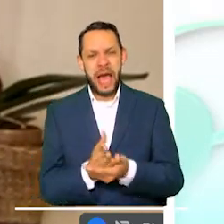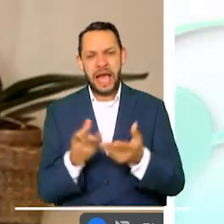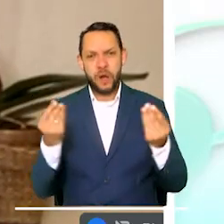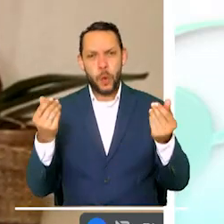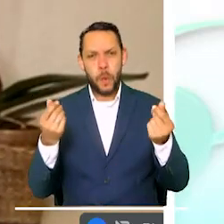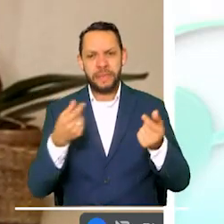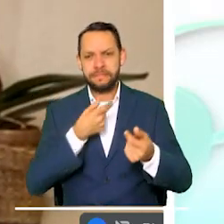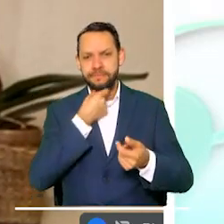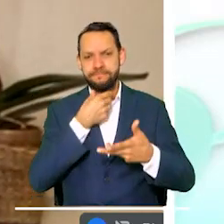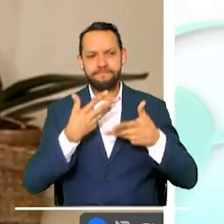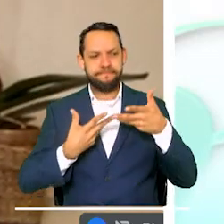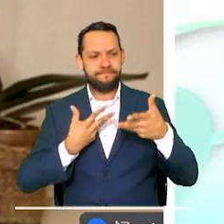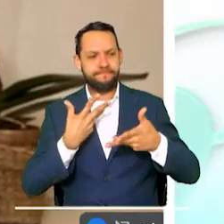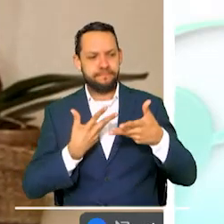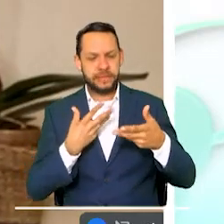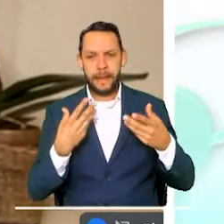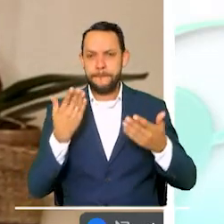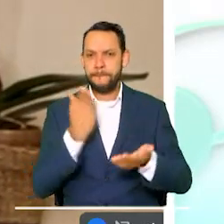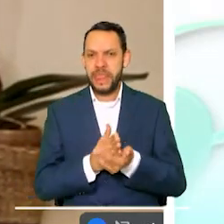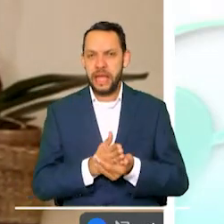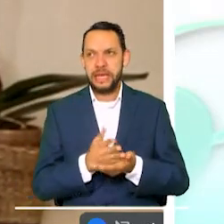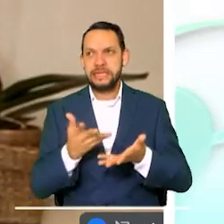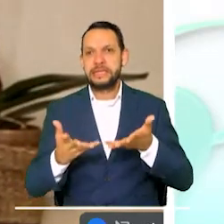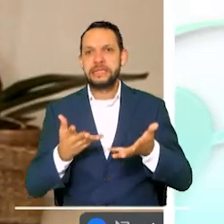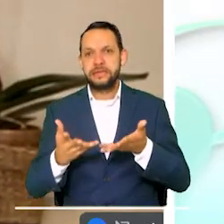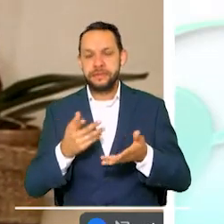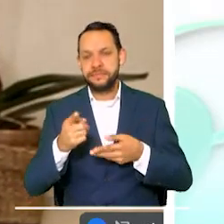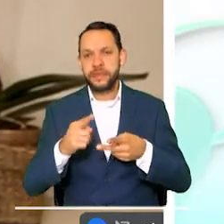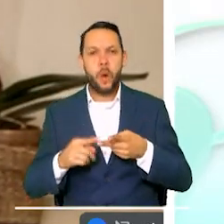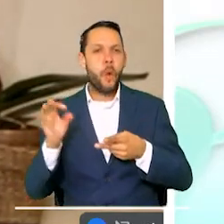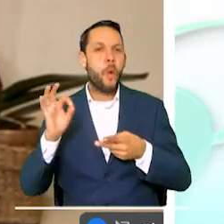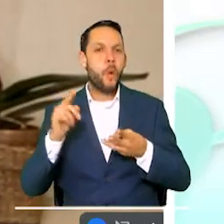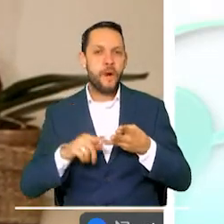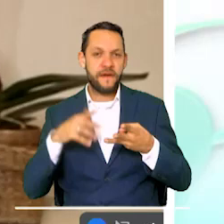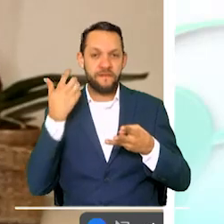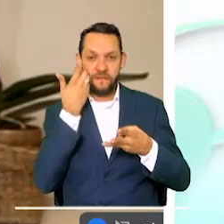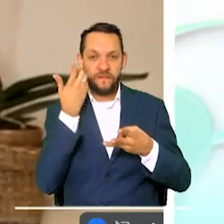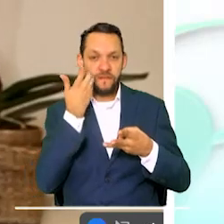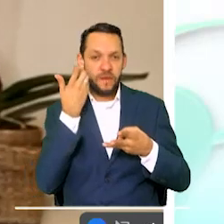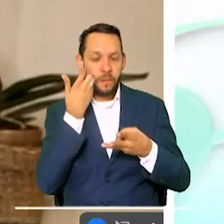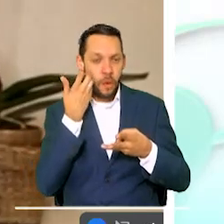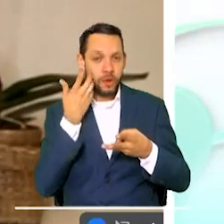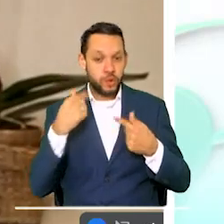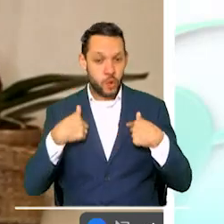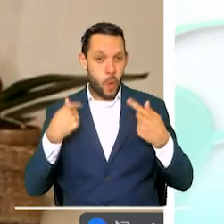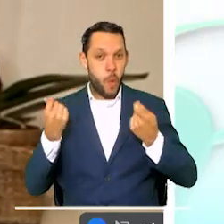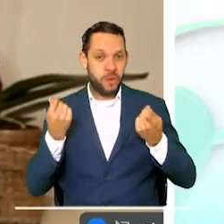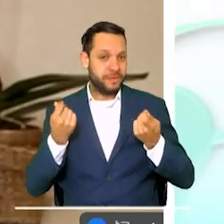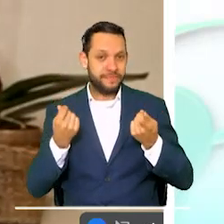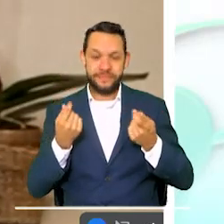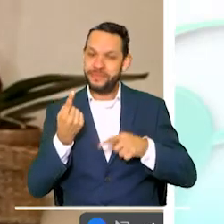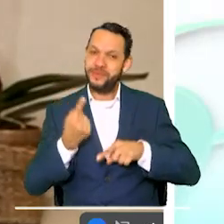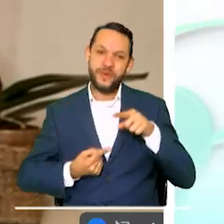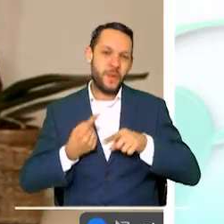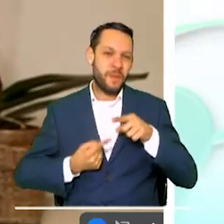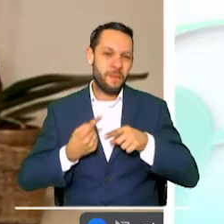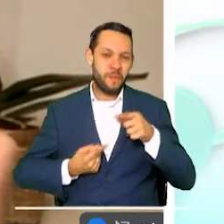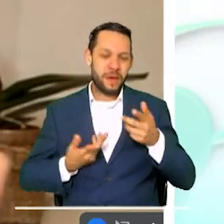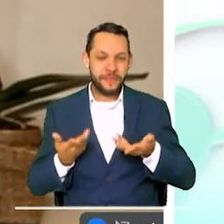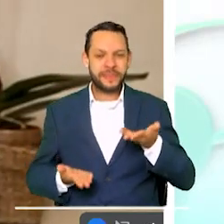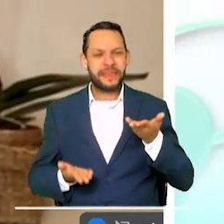imprevista, cuando tienes un momento de enfermedad, hay ciertas circunstancias de la vida que no